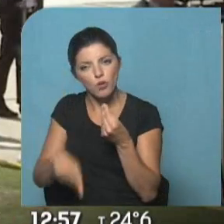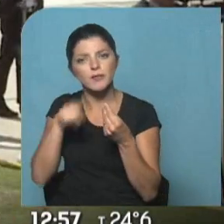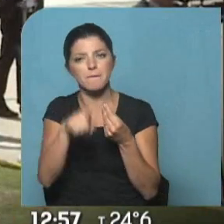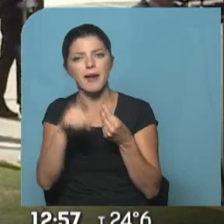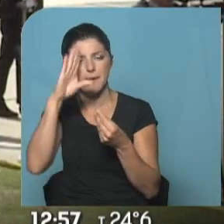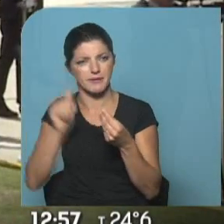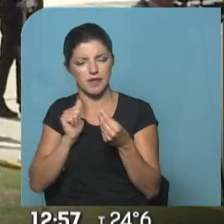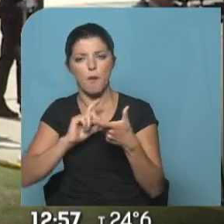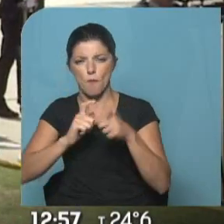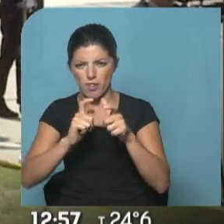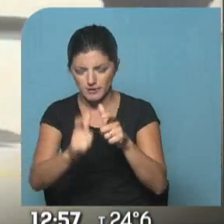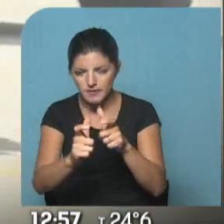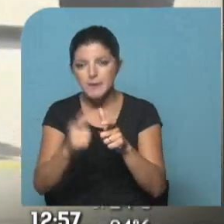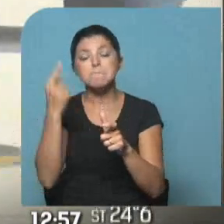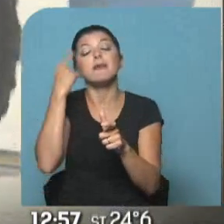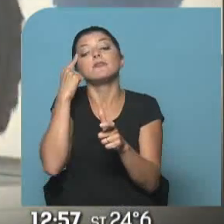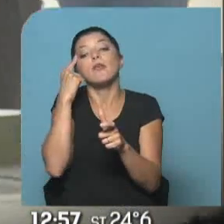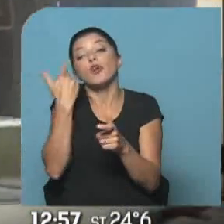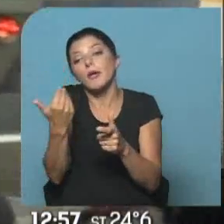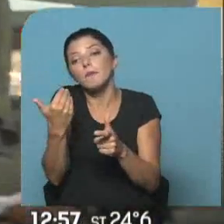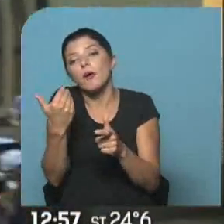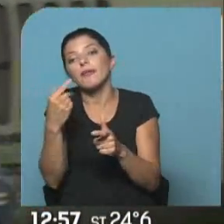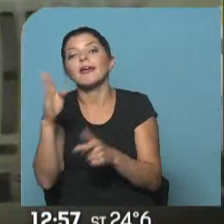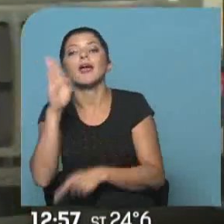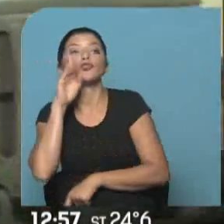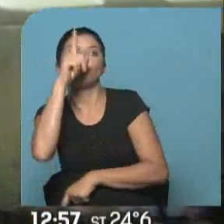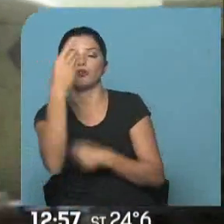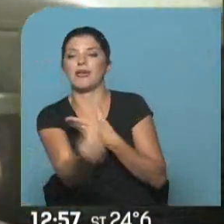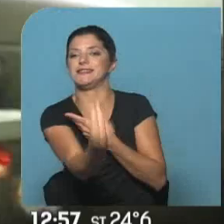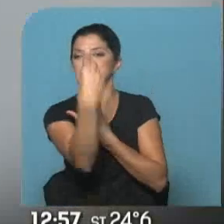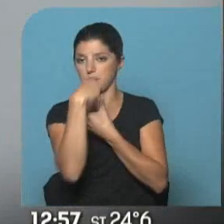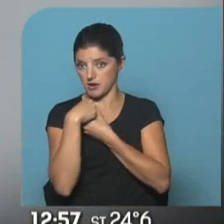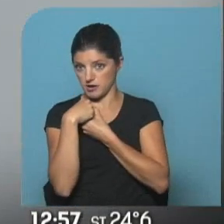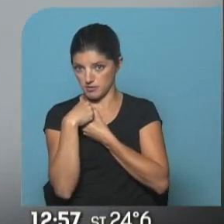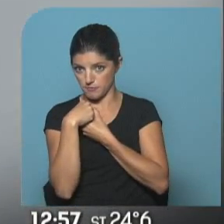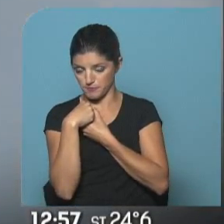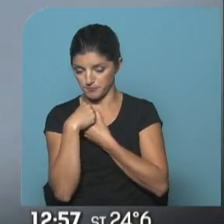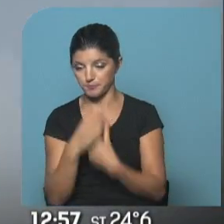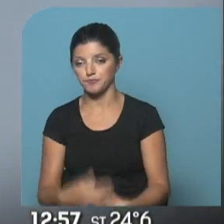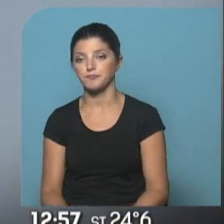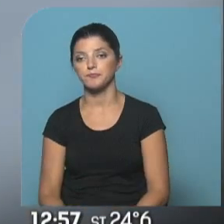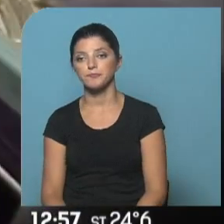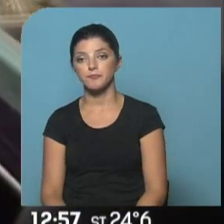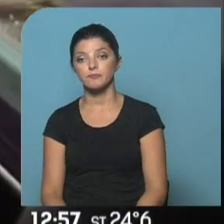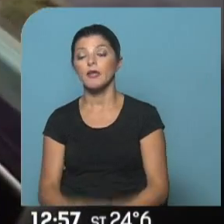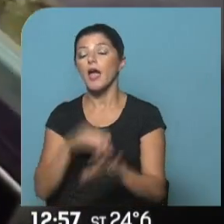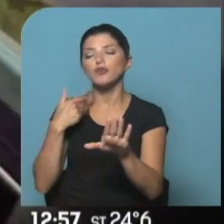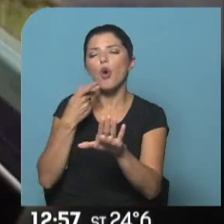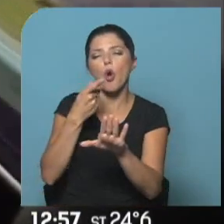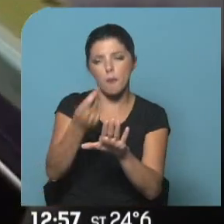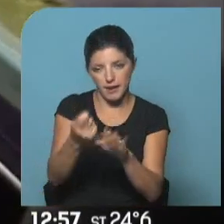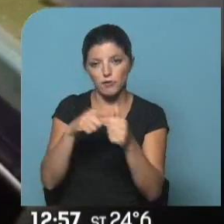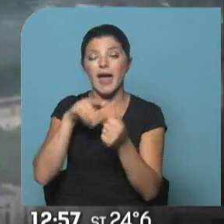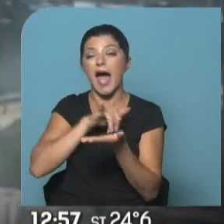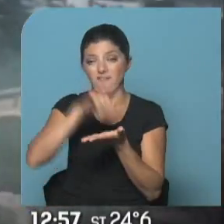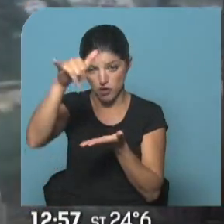estructura militar en base a la hipótesis de una eventual agresión estadounidense. Así, sus compras se concentraron en aviones